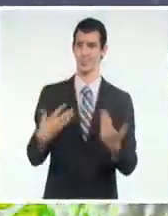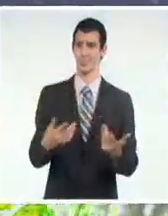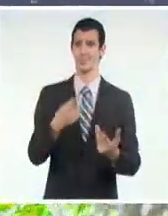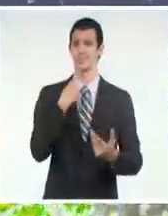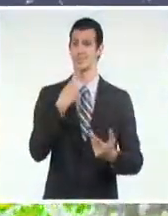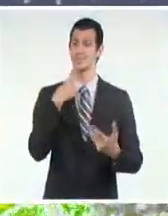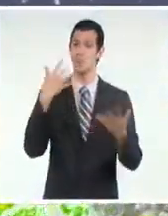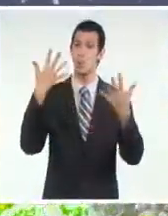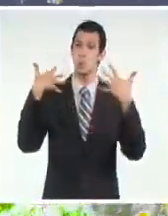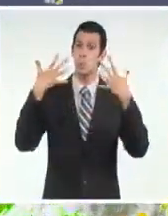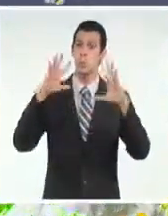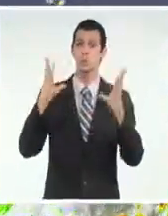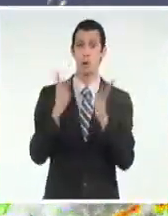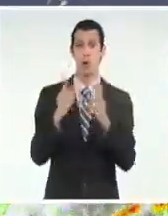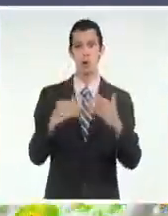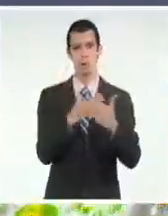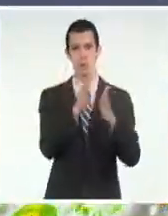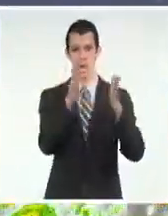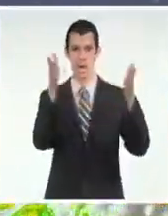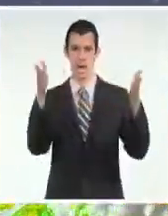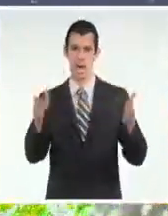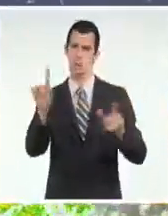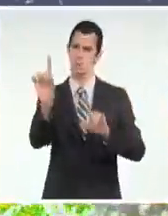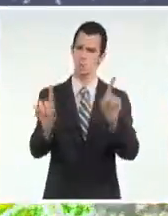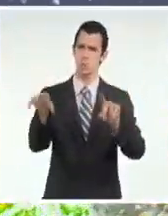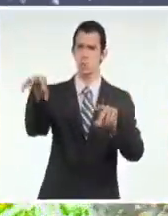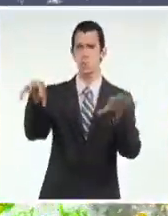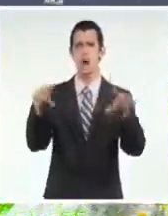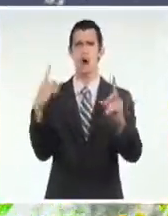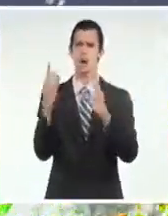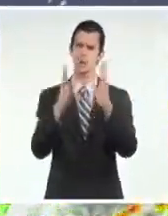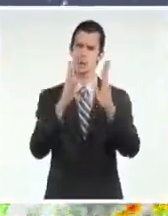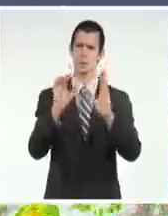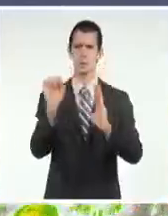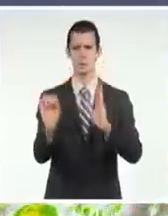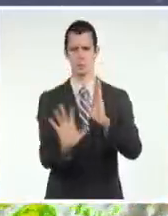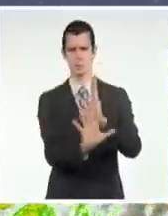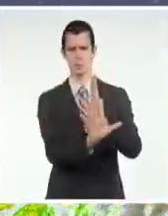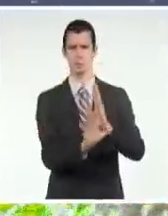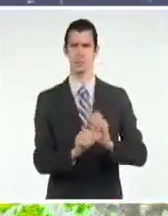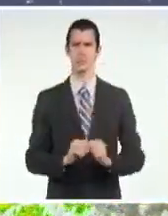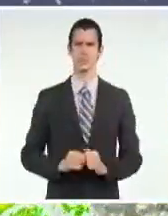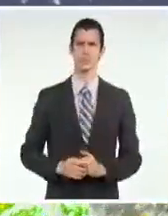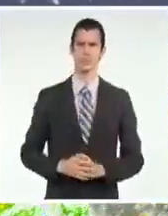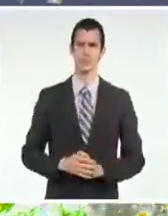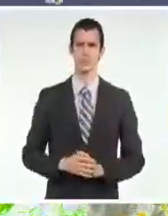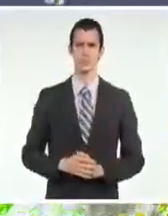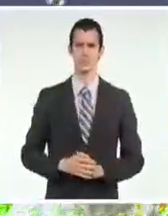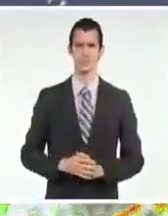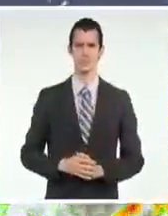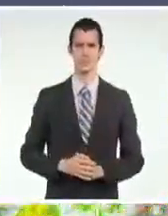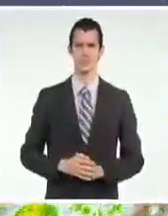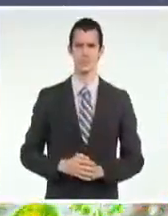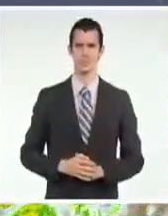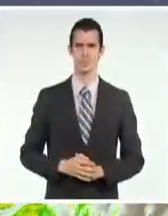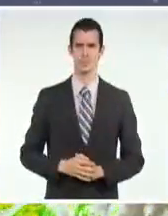chubascos y tormentas eléctricas, principalmente en zonas del interior y sur. Esto es todo en cuanto a la información meteorológica. Tengan todos feliz noche y hasta mañana.